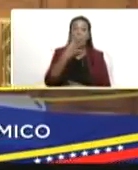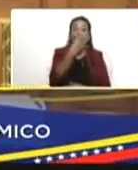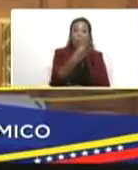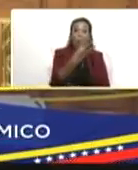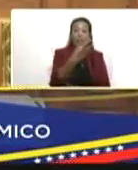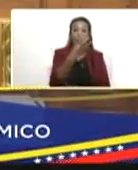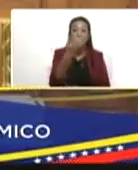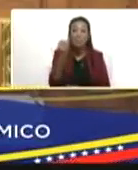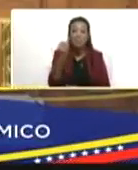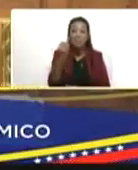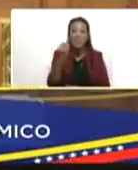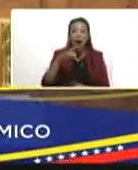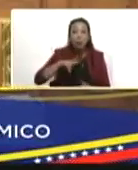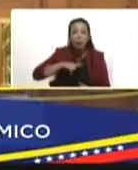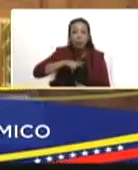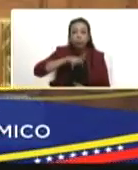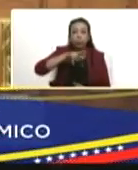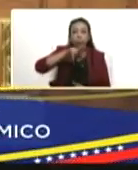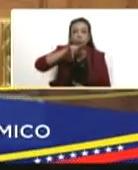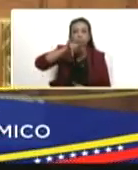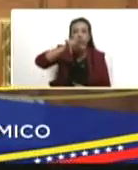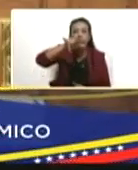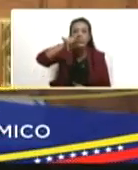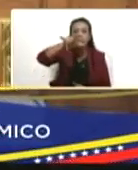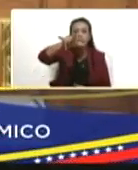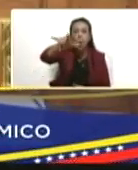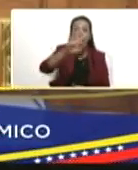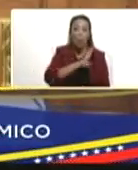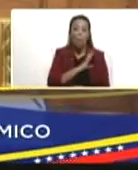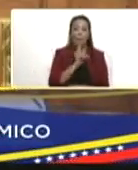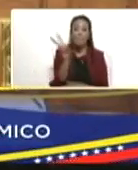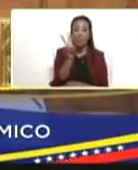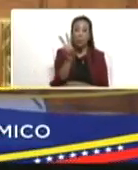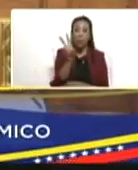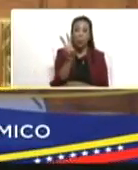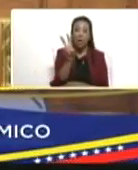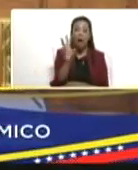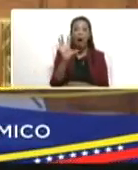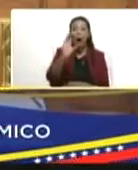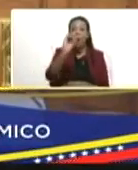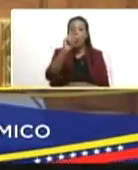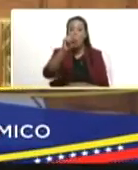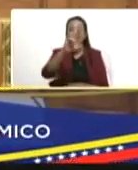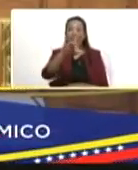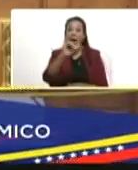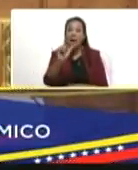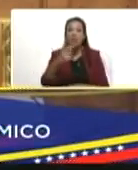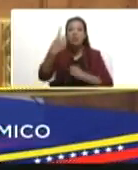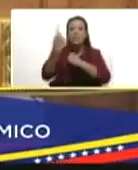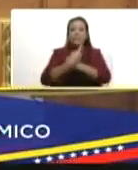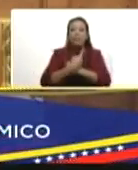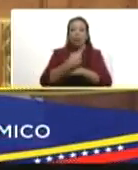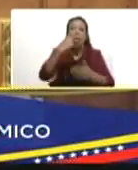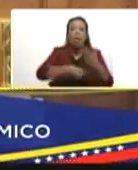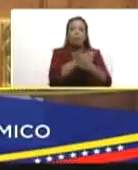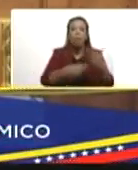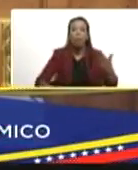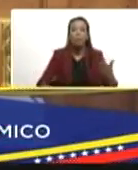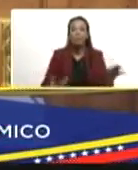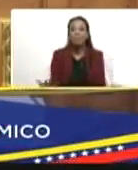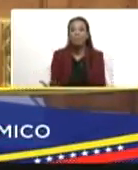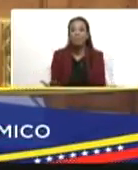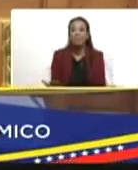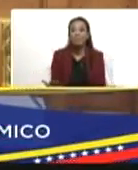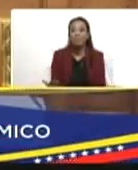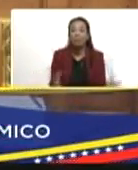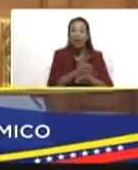aeronaves de la línea bandera de todos los venezolanos y venezolanas conasa siguen sancionada una gran